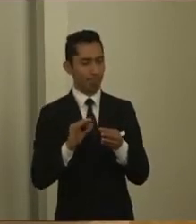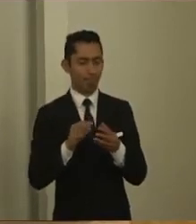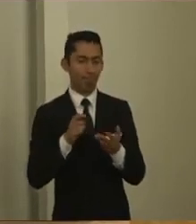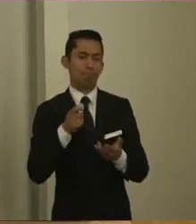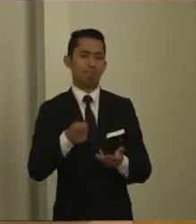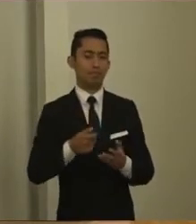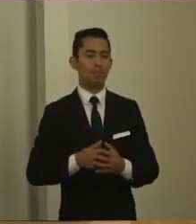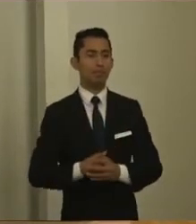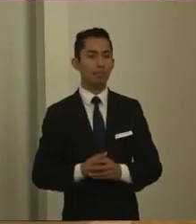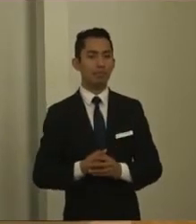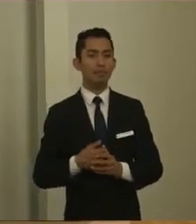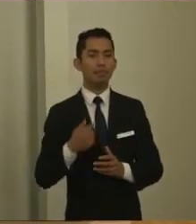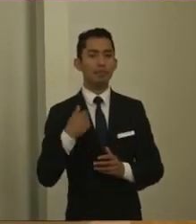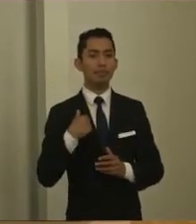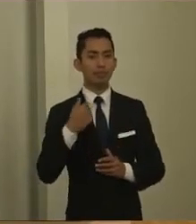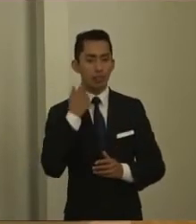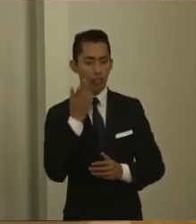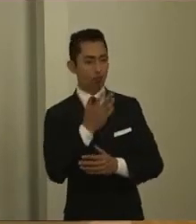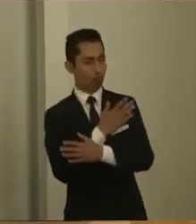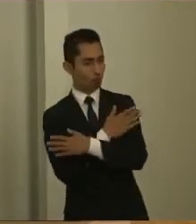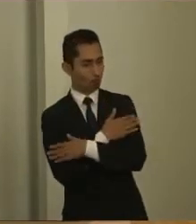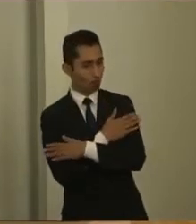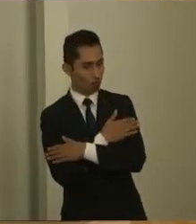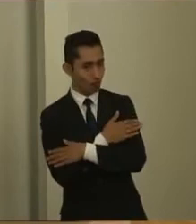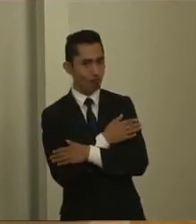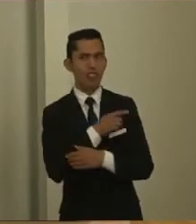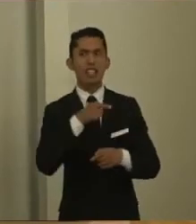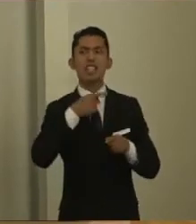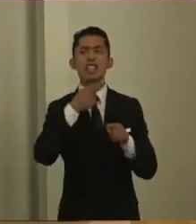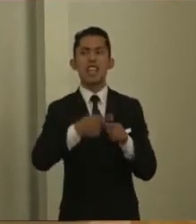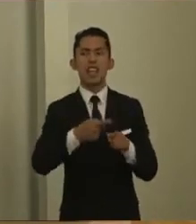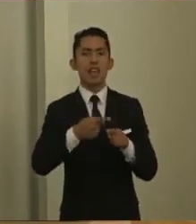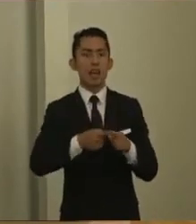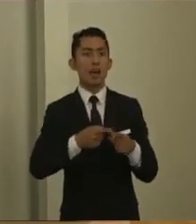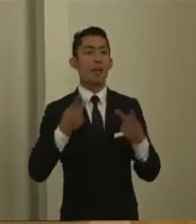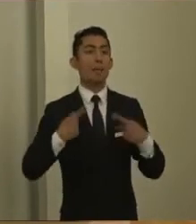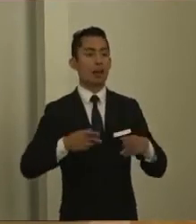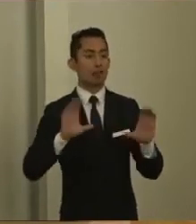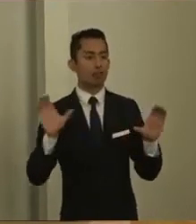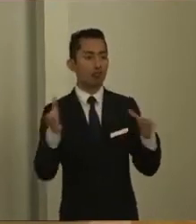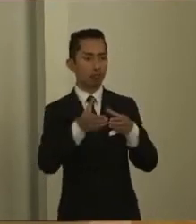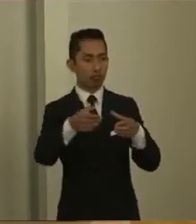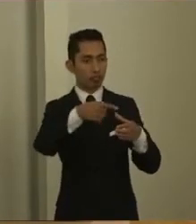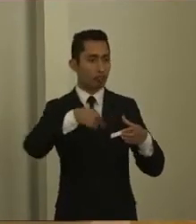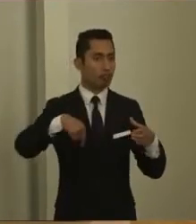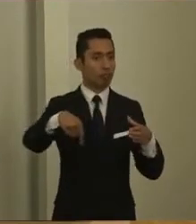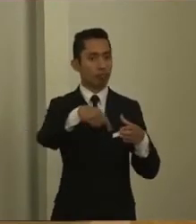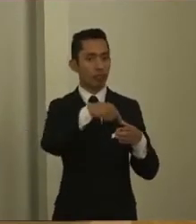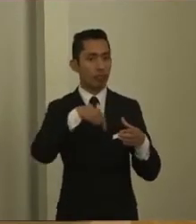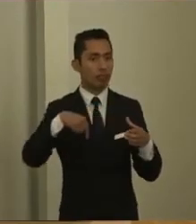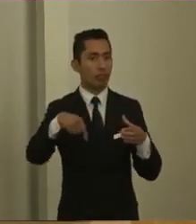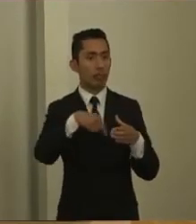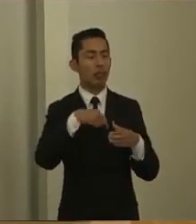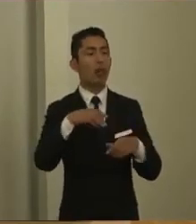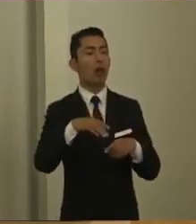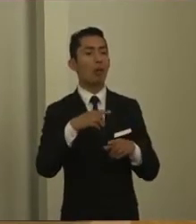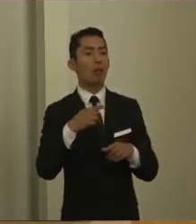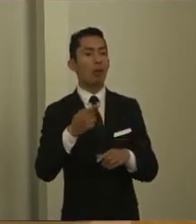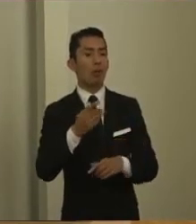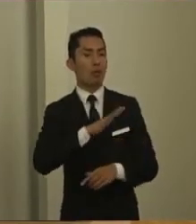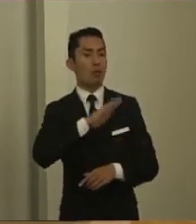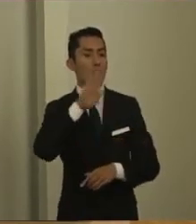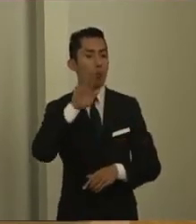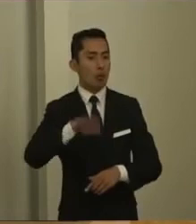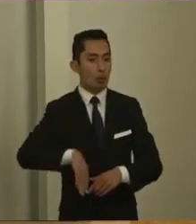y mandarle un abrazo fraterno a todos los integrantes de esta comunidad académica por la lamentable pérdida de don